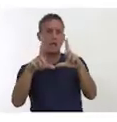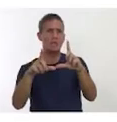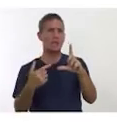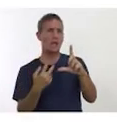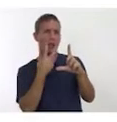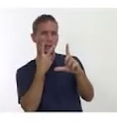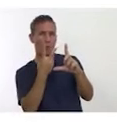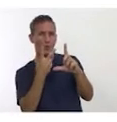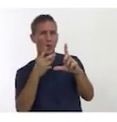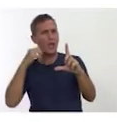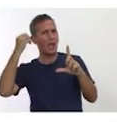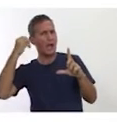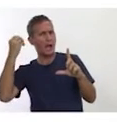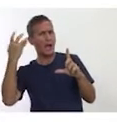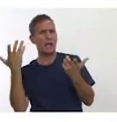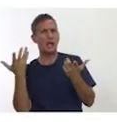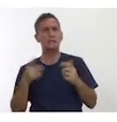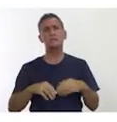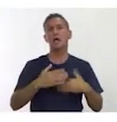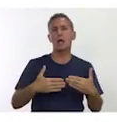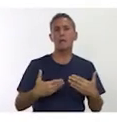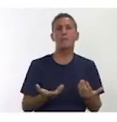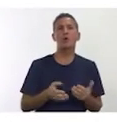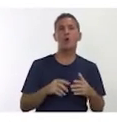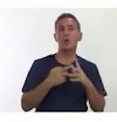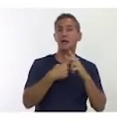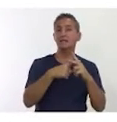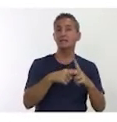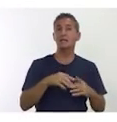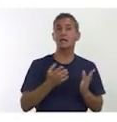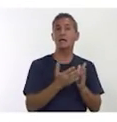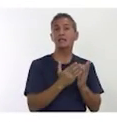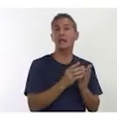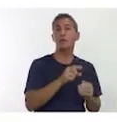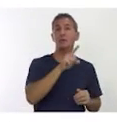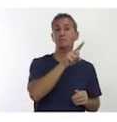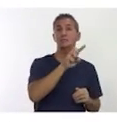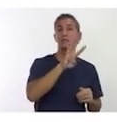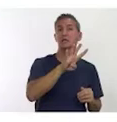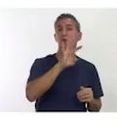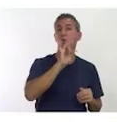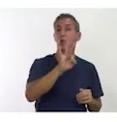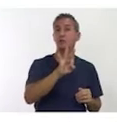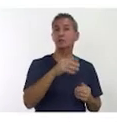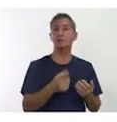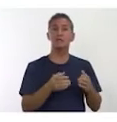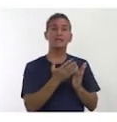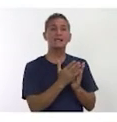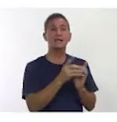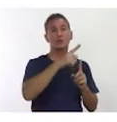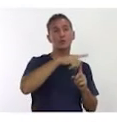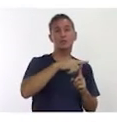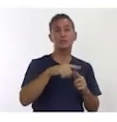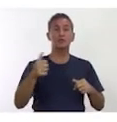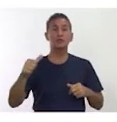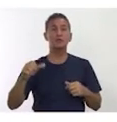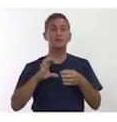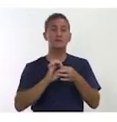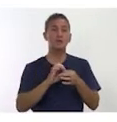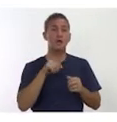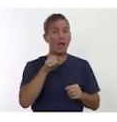invitar a que analicen el problema resuelto de la página 148 del libro de texto de 10º